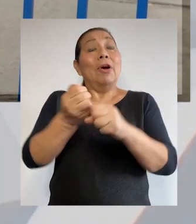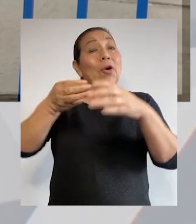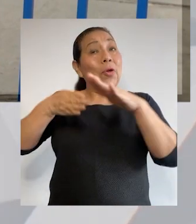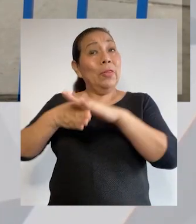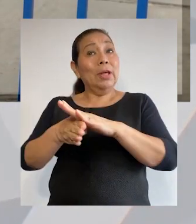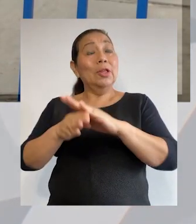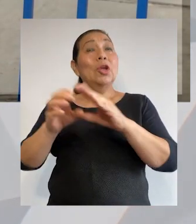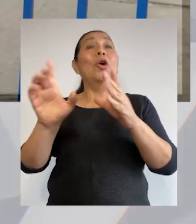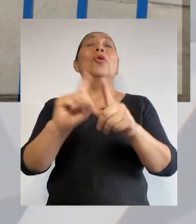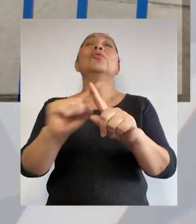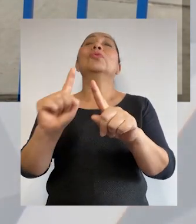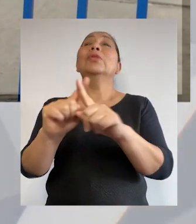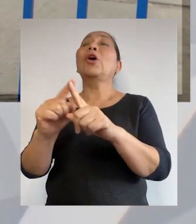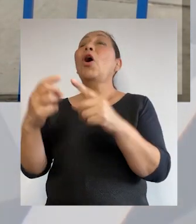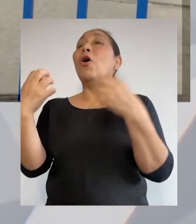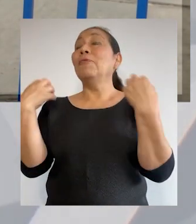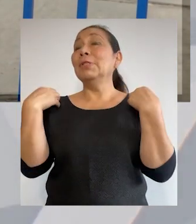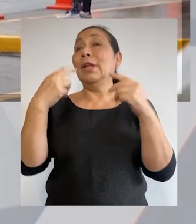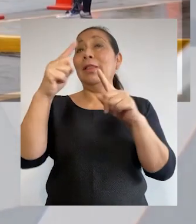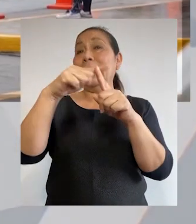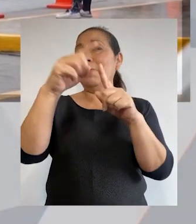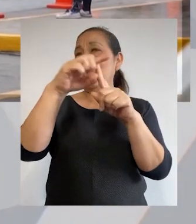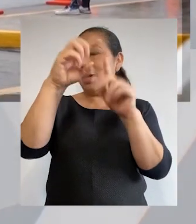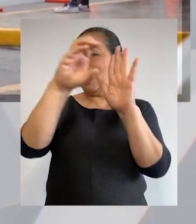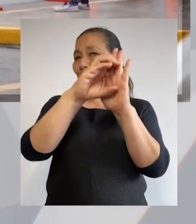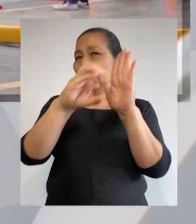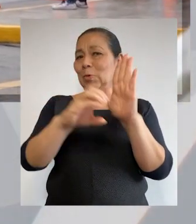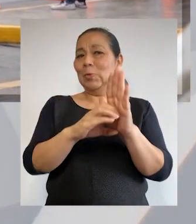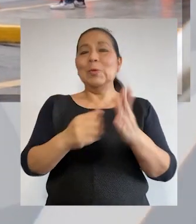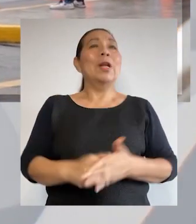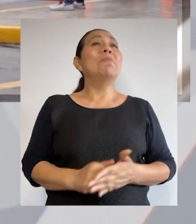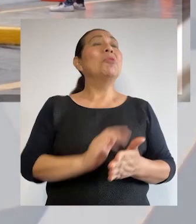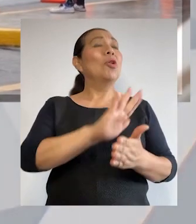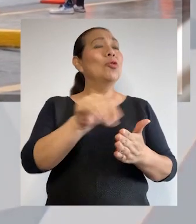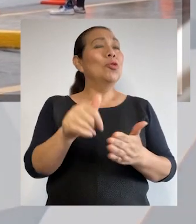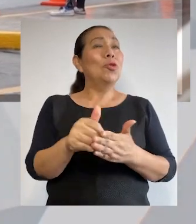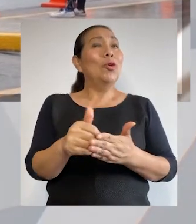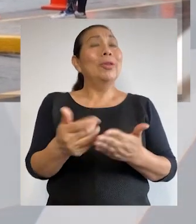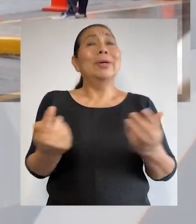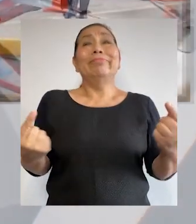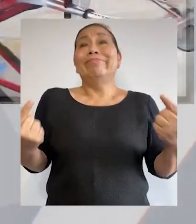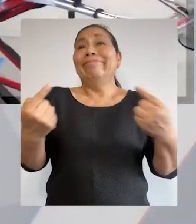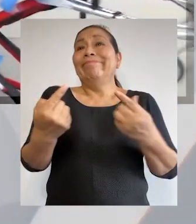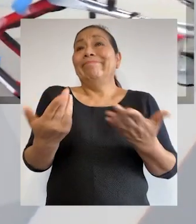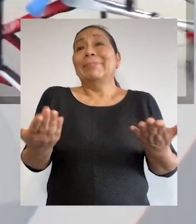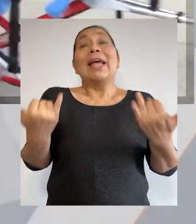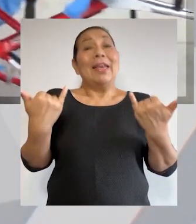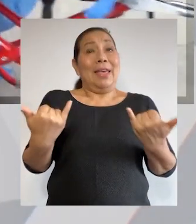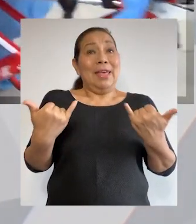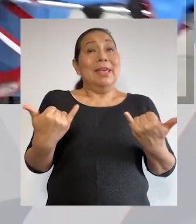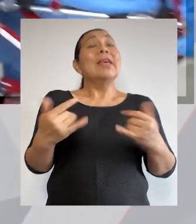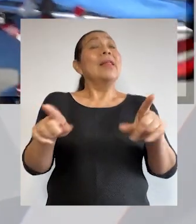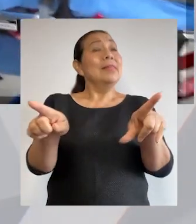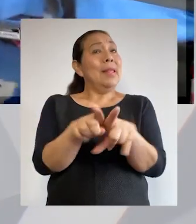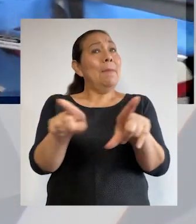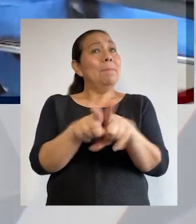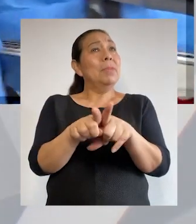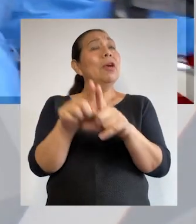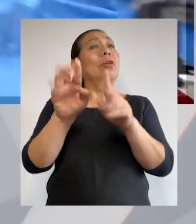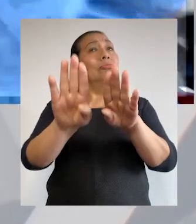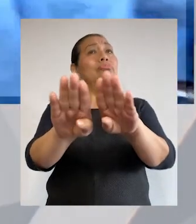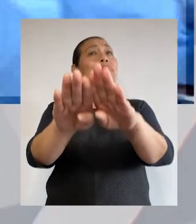su potencialidad. Chayna hipanchaykuna kachkaptinpas, con toda situación adversa, huk musuq ruwaykunam